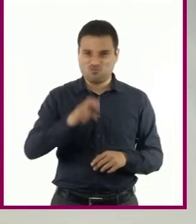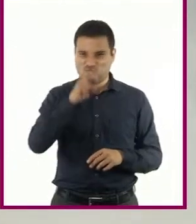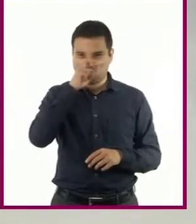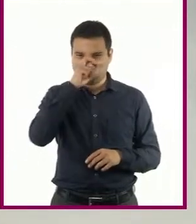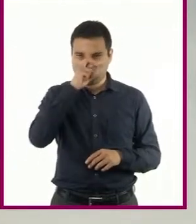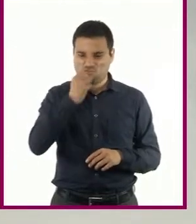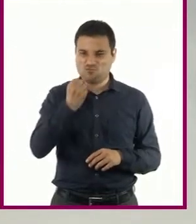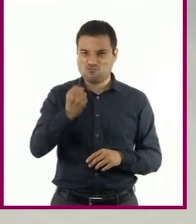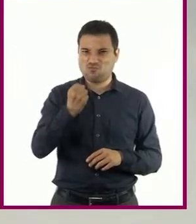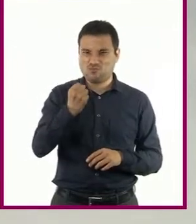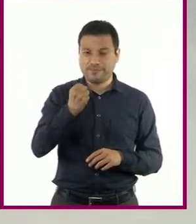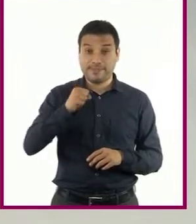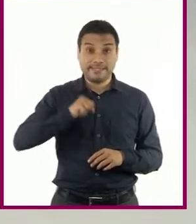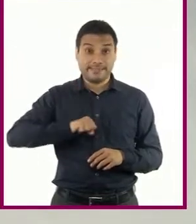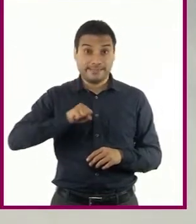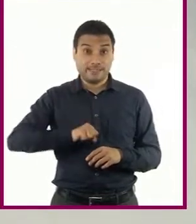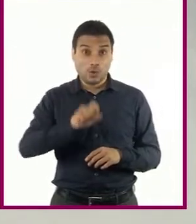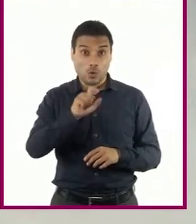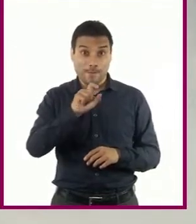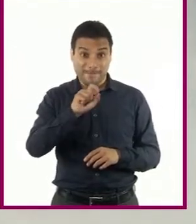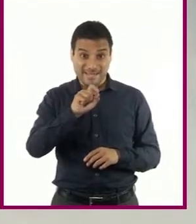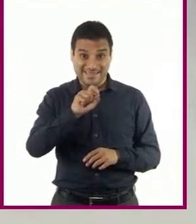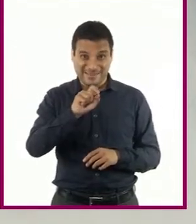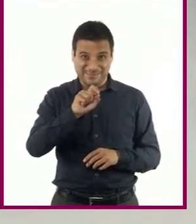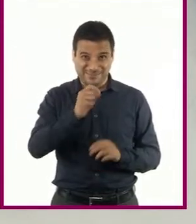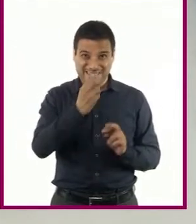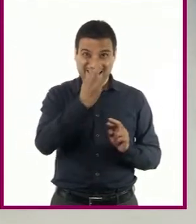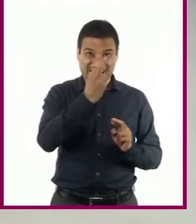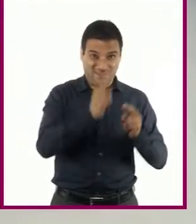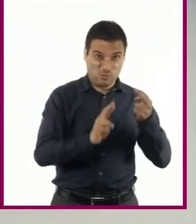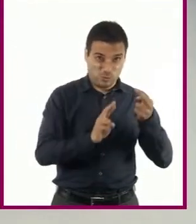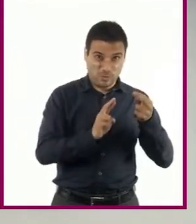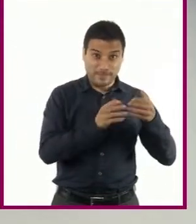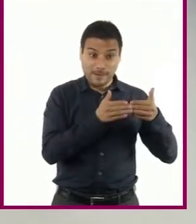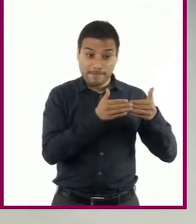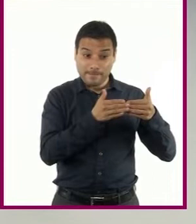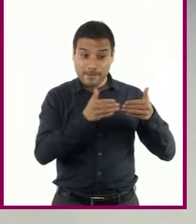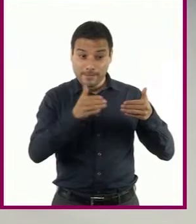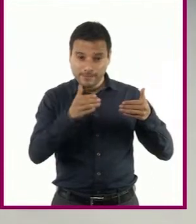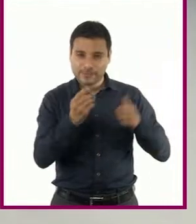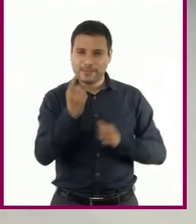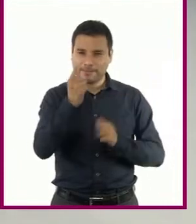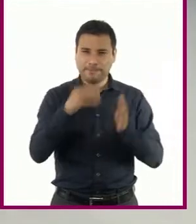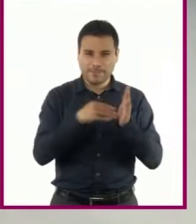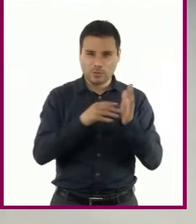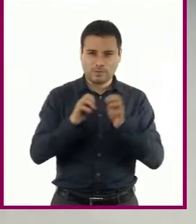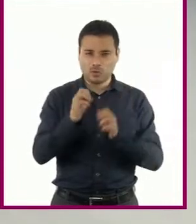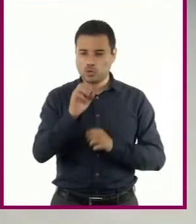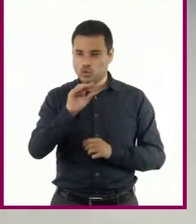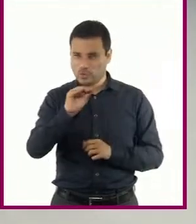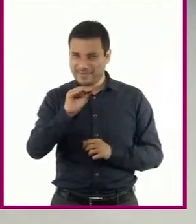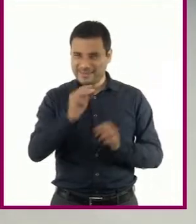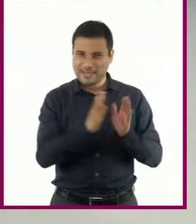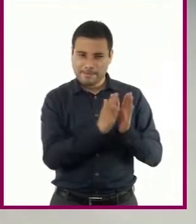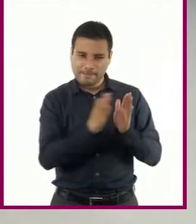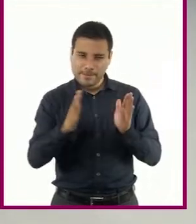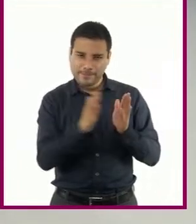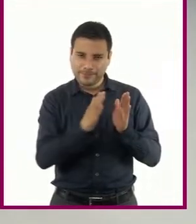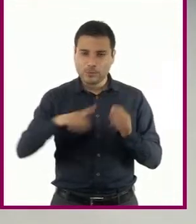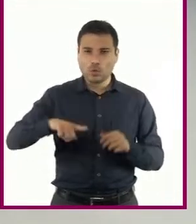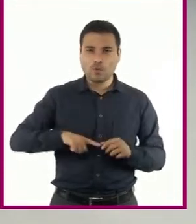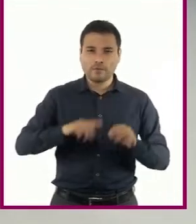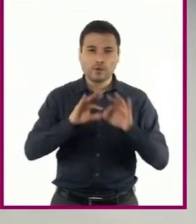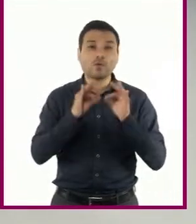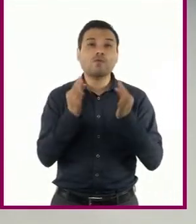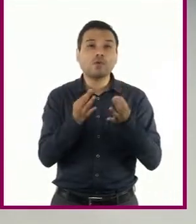Durante la mayor parte del siglo XX, desde la Revolución y hasta mediados de la década de 1990, su forma de gobierno